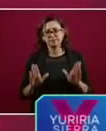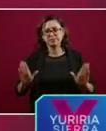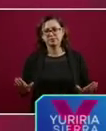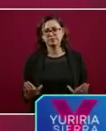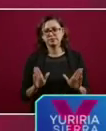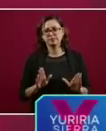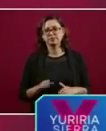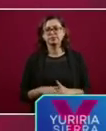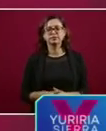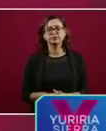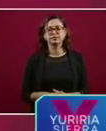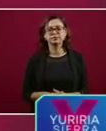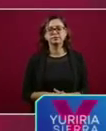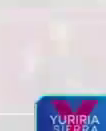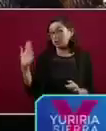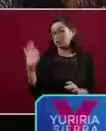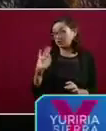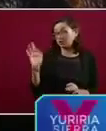de Palacio Nacional.